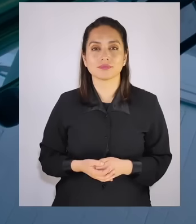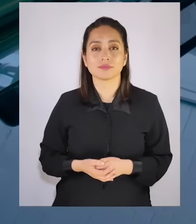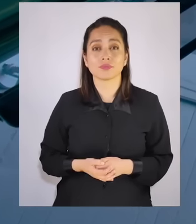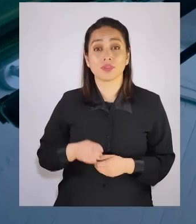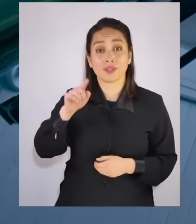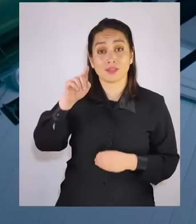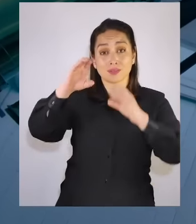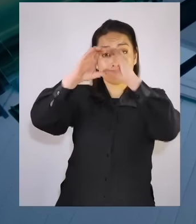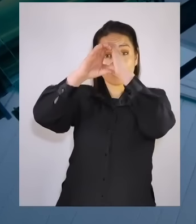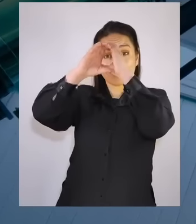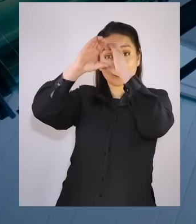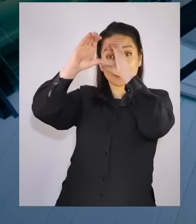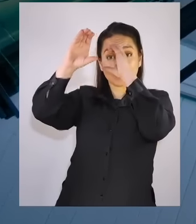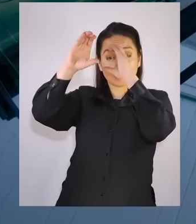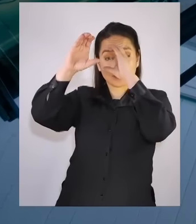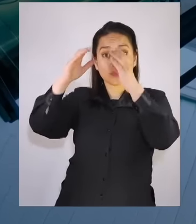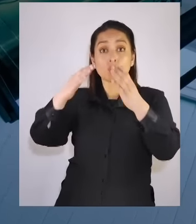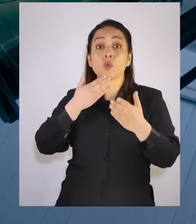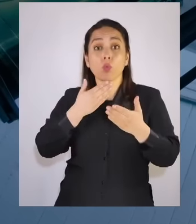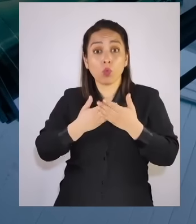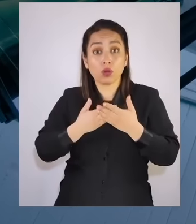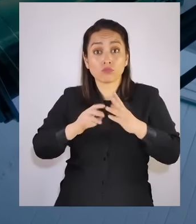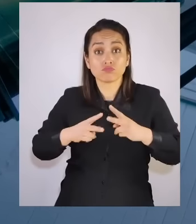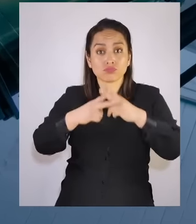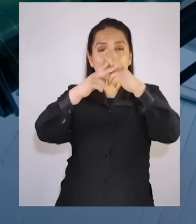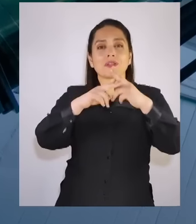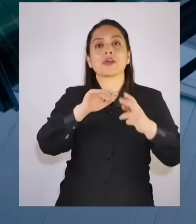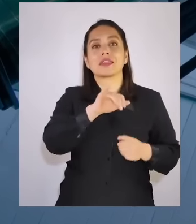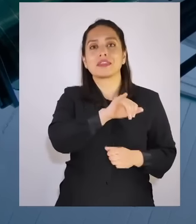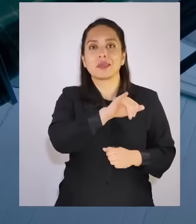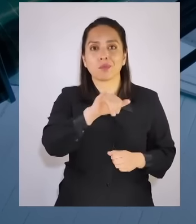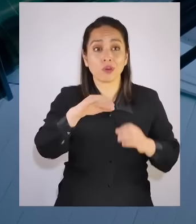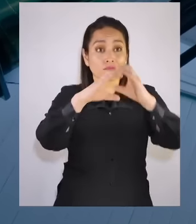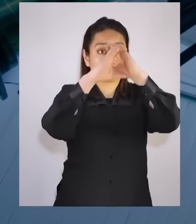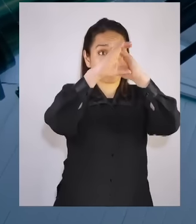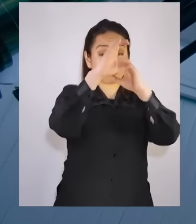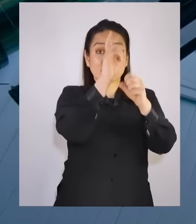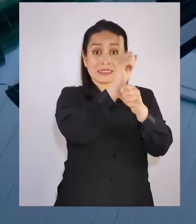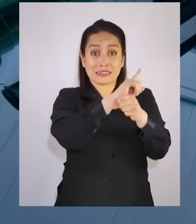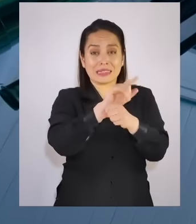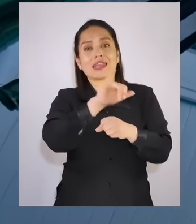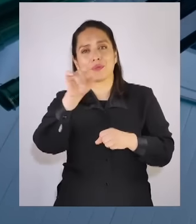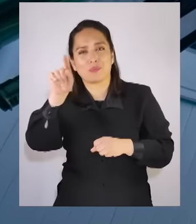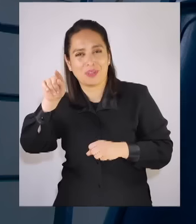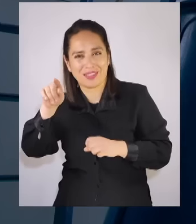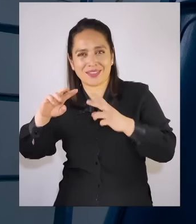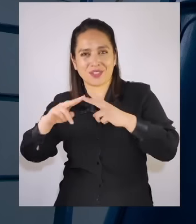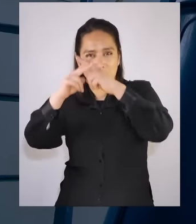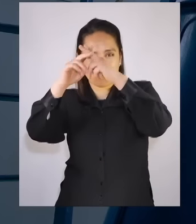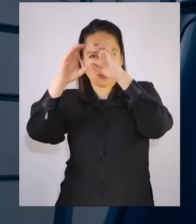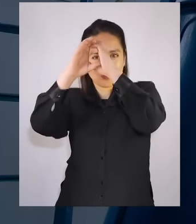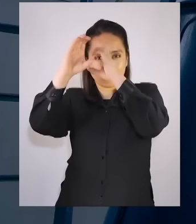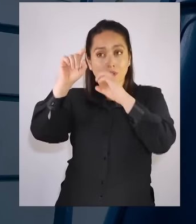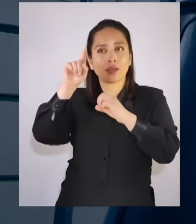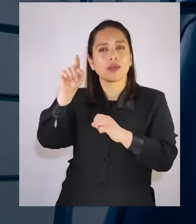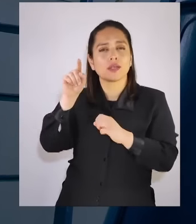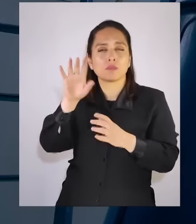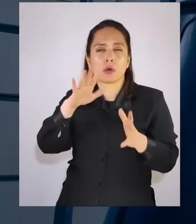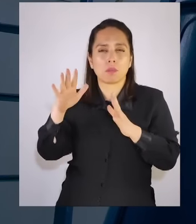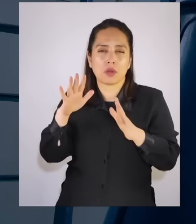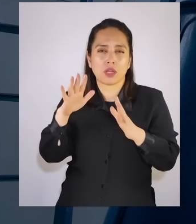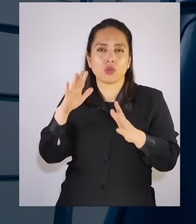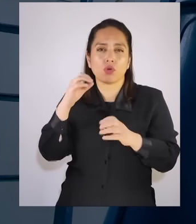Este telescopio se instala posterior al telescopio de tránsito. Es un telescopio de fines